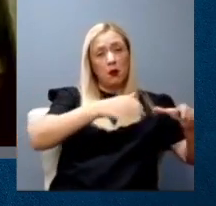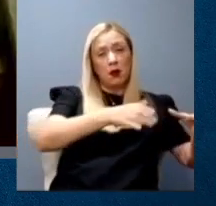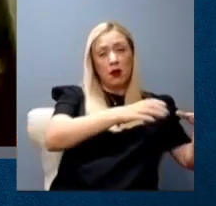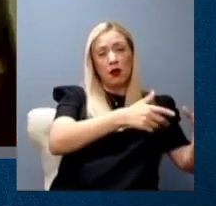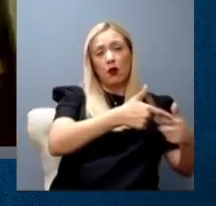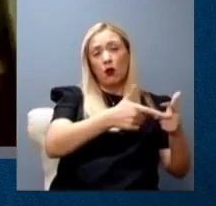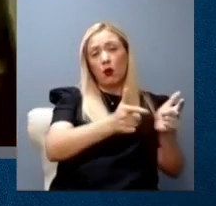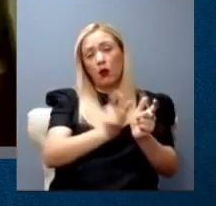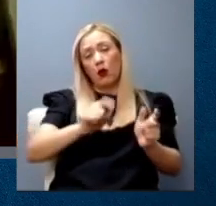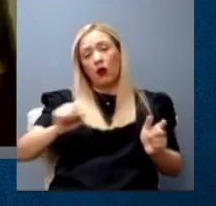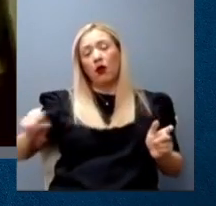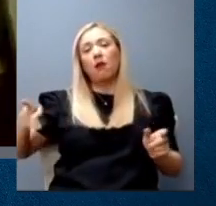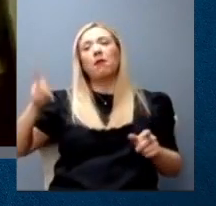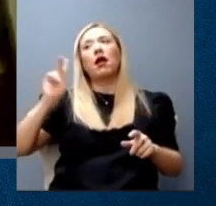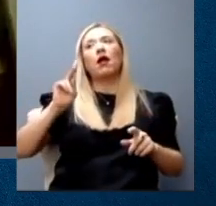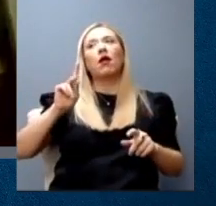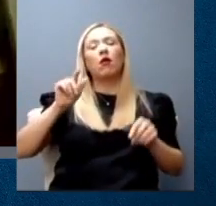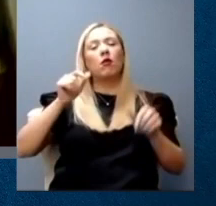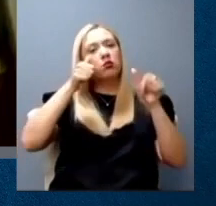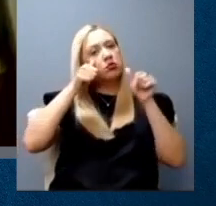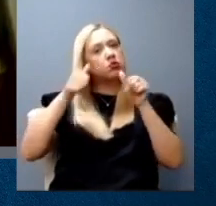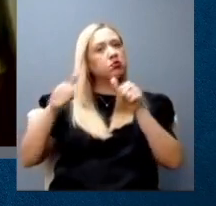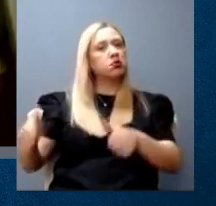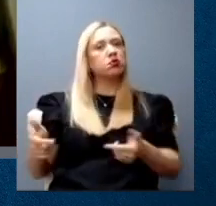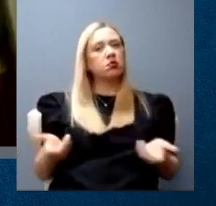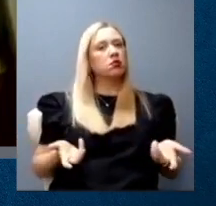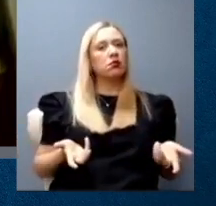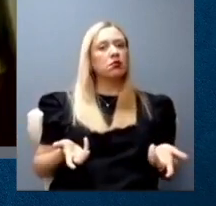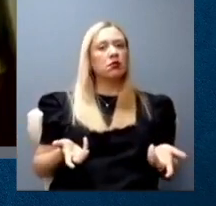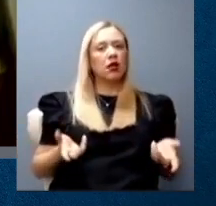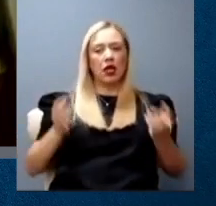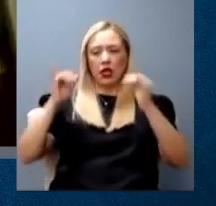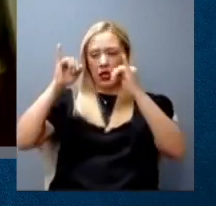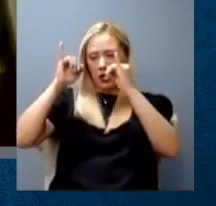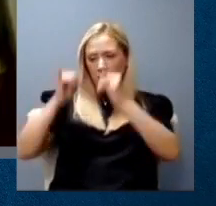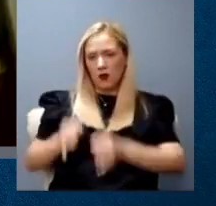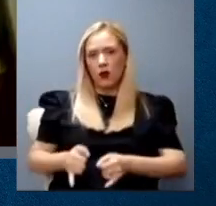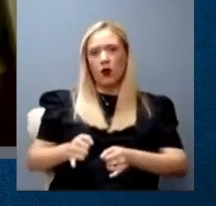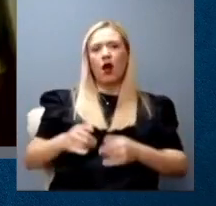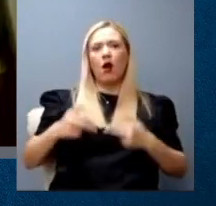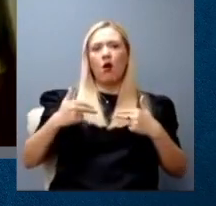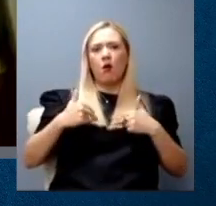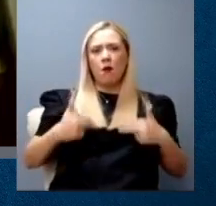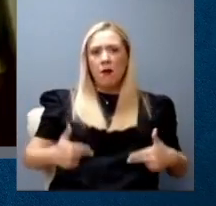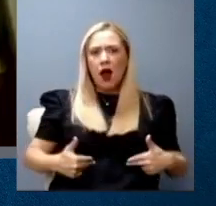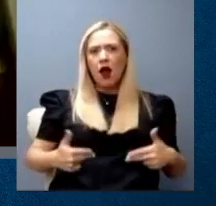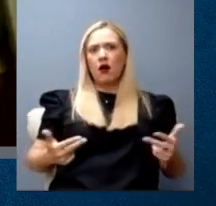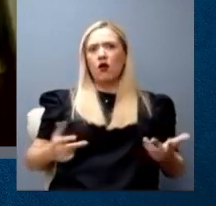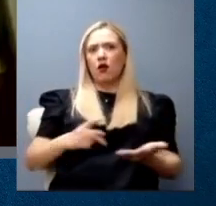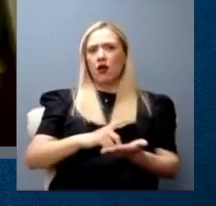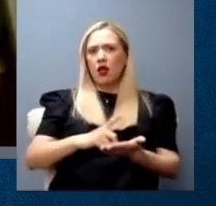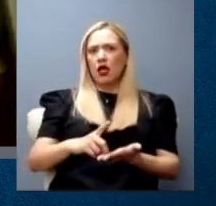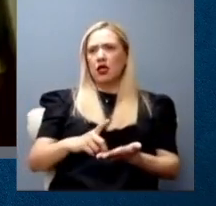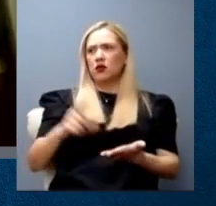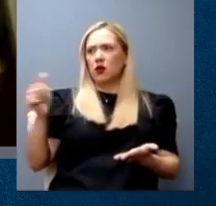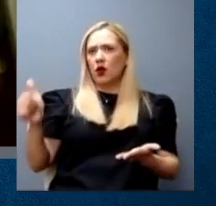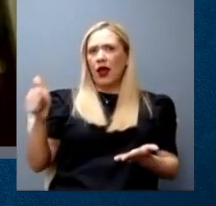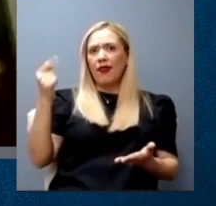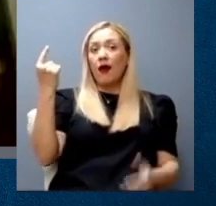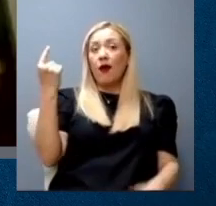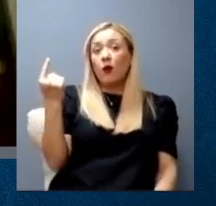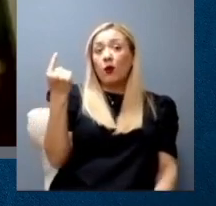no atendió a la dimensión humana o individual de los derechos humanos, sino que atendió a los derechos de las minorías